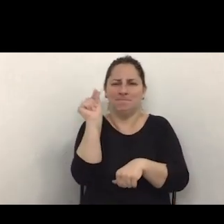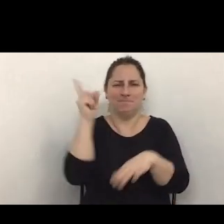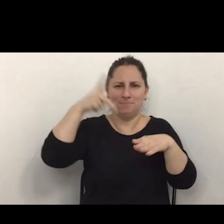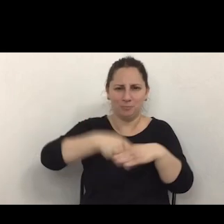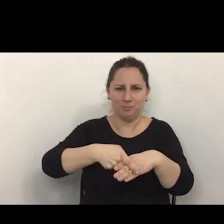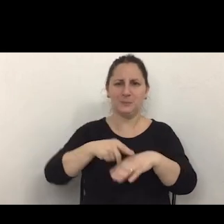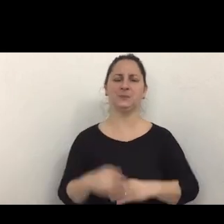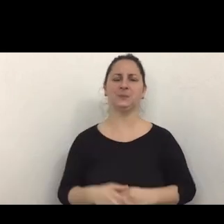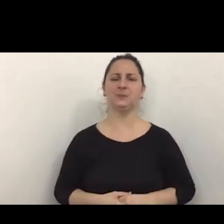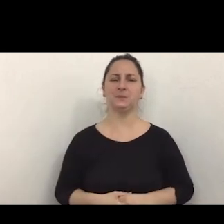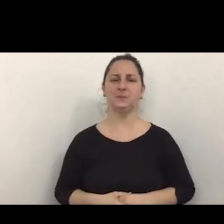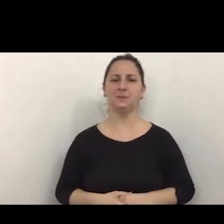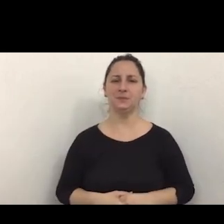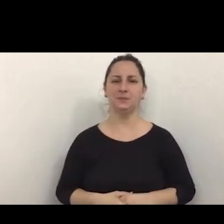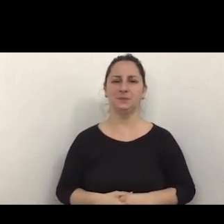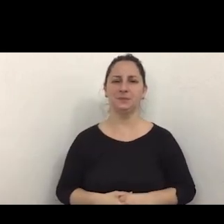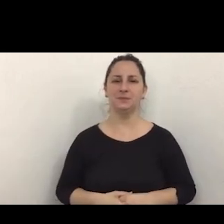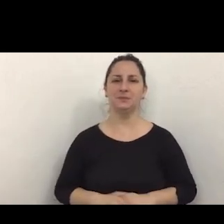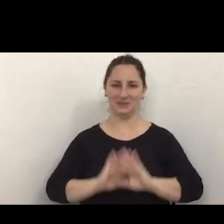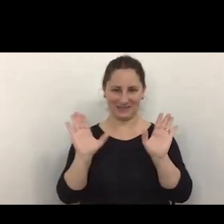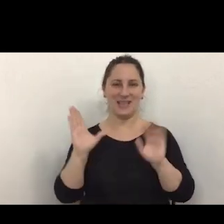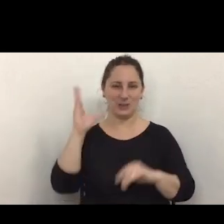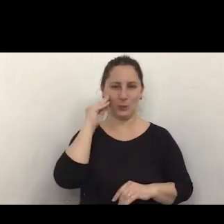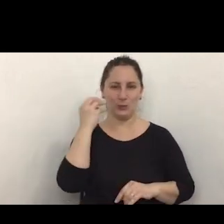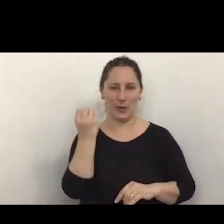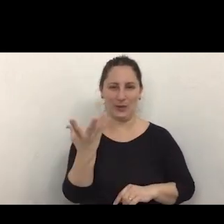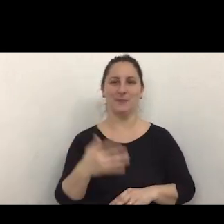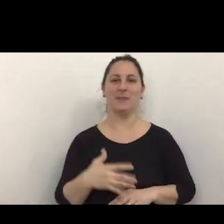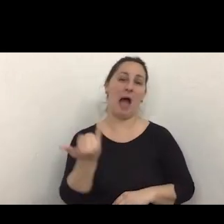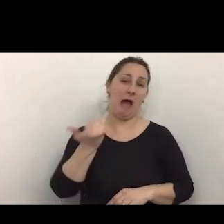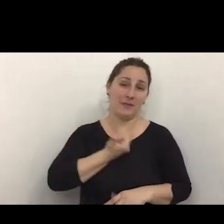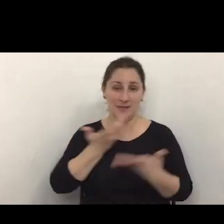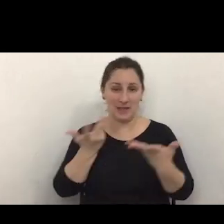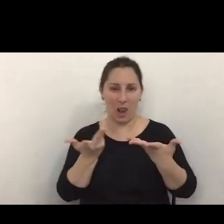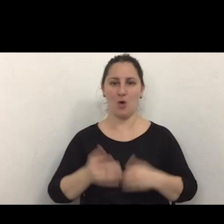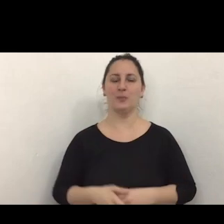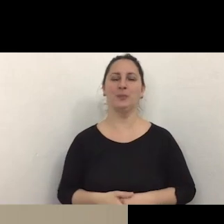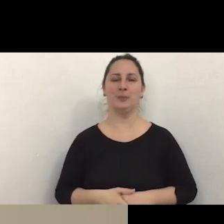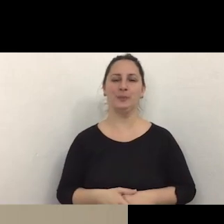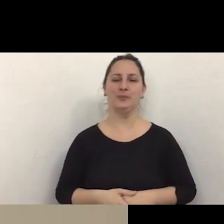segundito. Ya está bien. Ah, bueno, me avisan cualquier cosa, ¿sí?